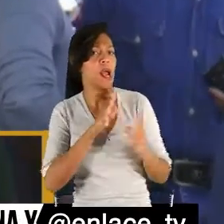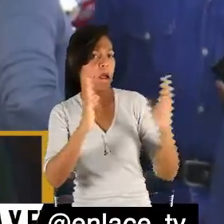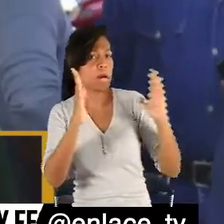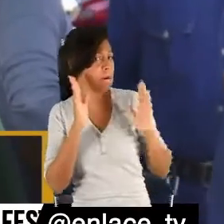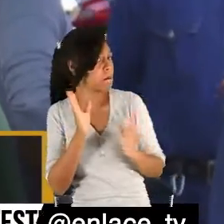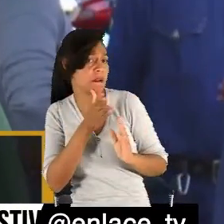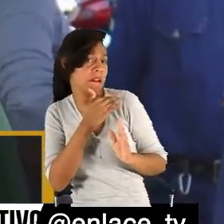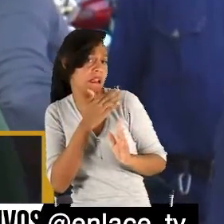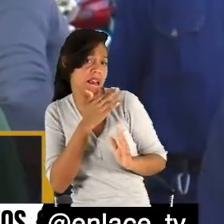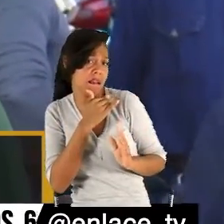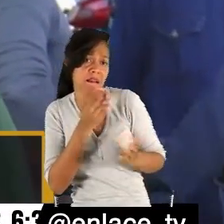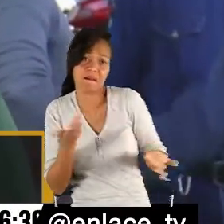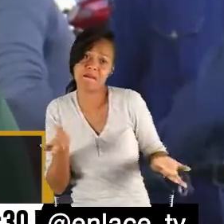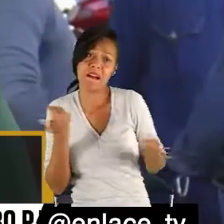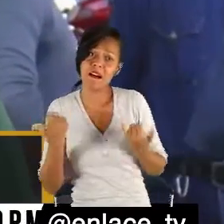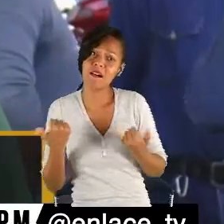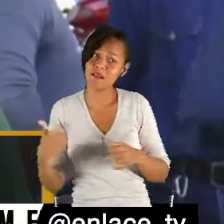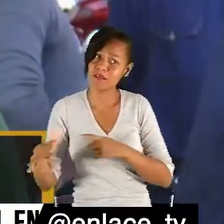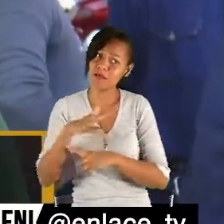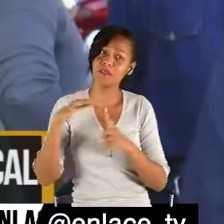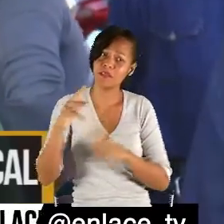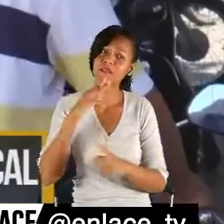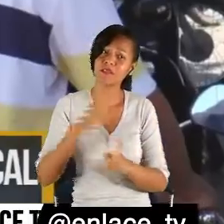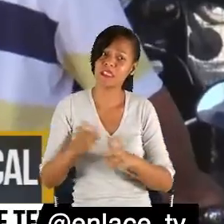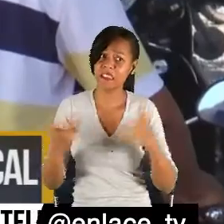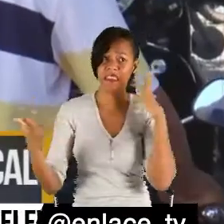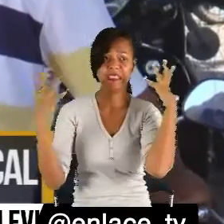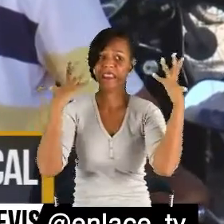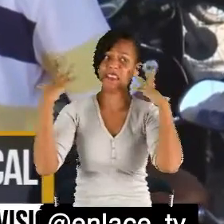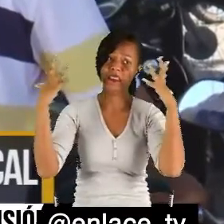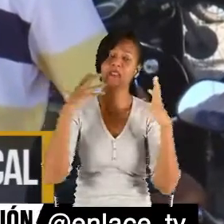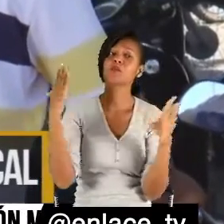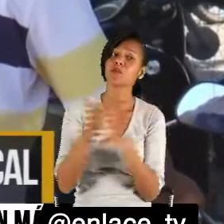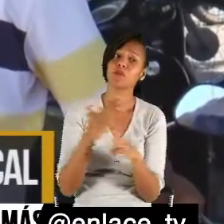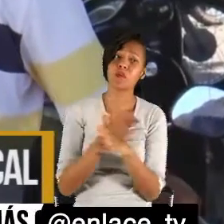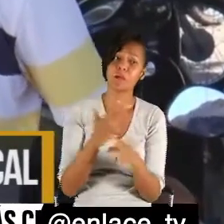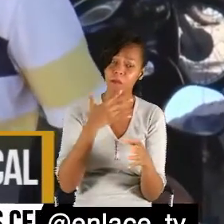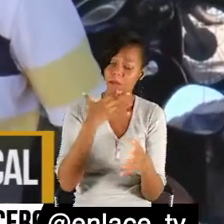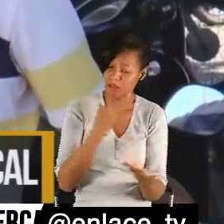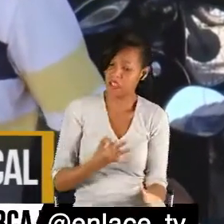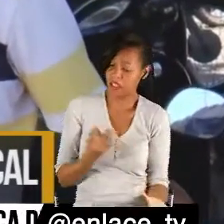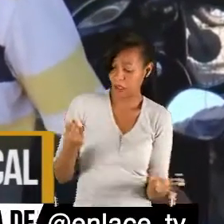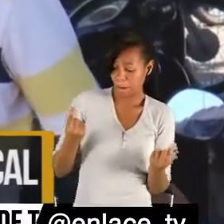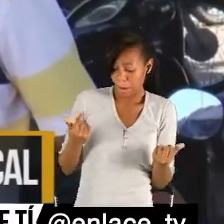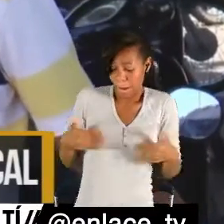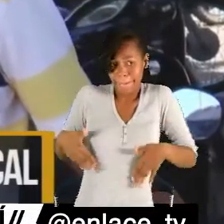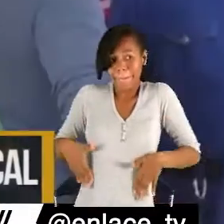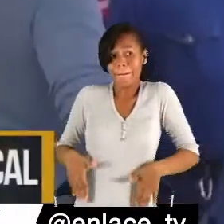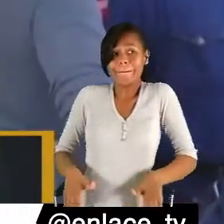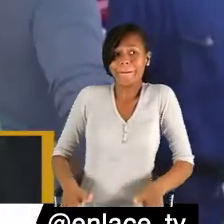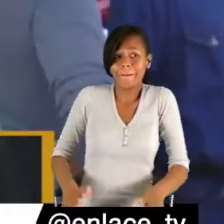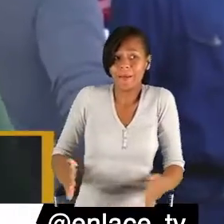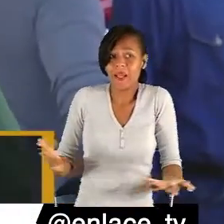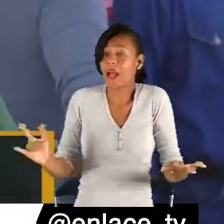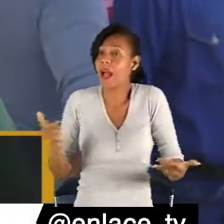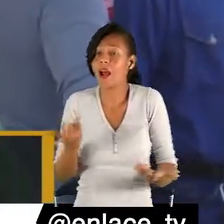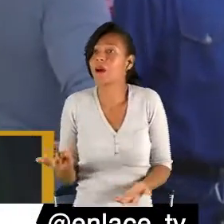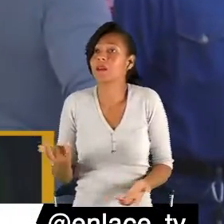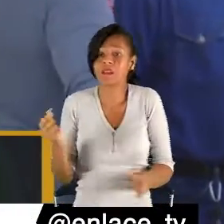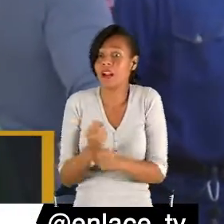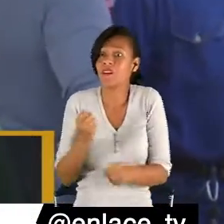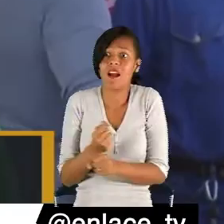tenemos porque ya es agobiante bastante desesperante no hay plata no hay dinero no hay trabajo